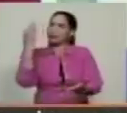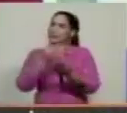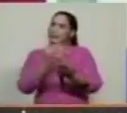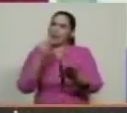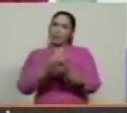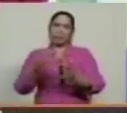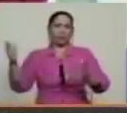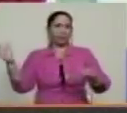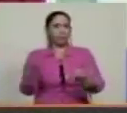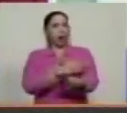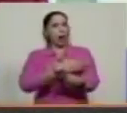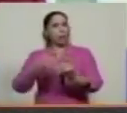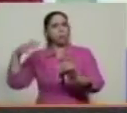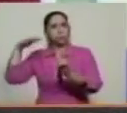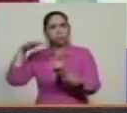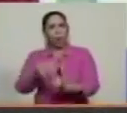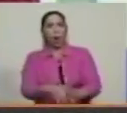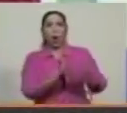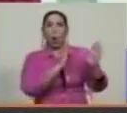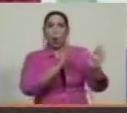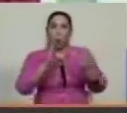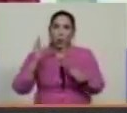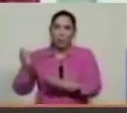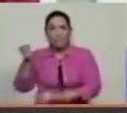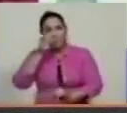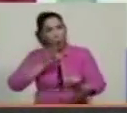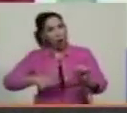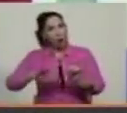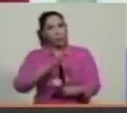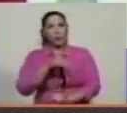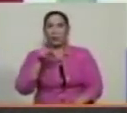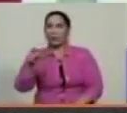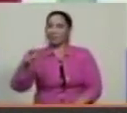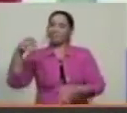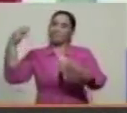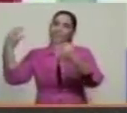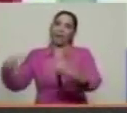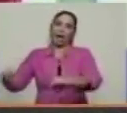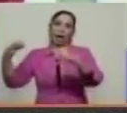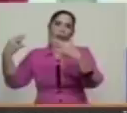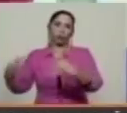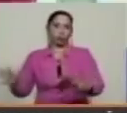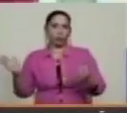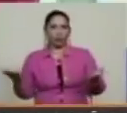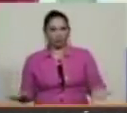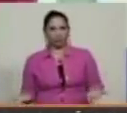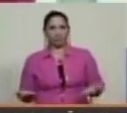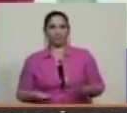cualquier intento de organización del pueblo, porque esa es su naturaleza.